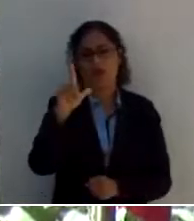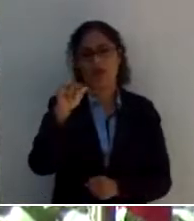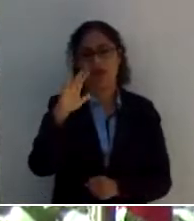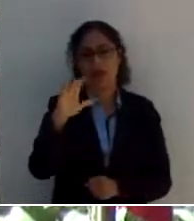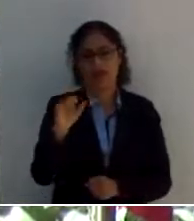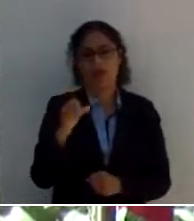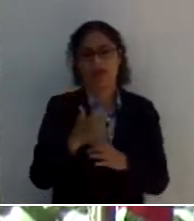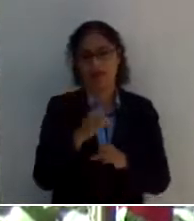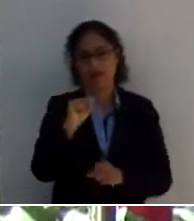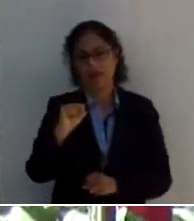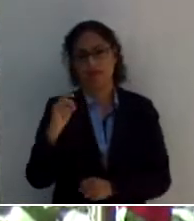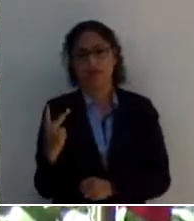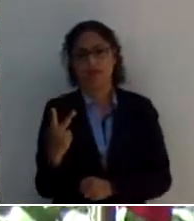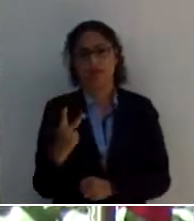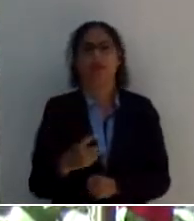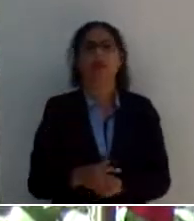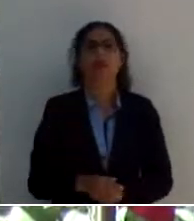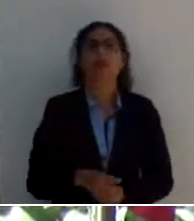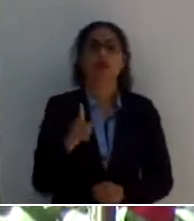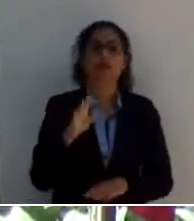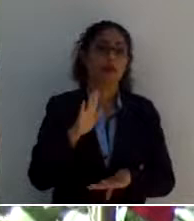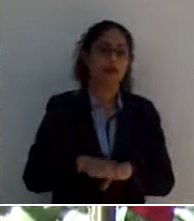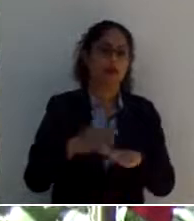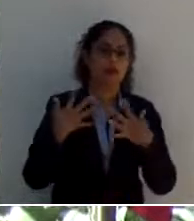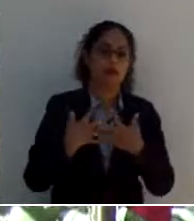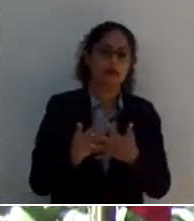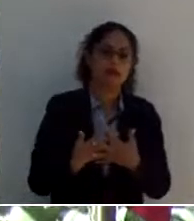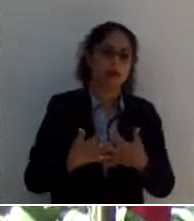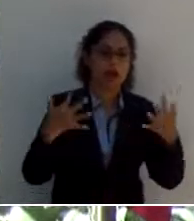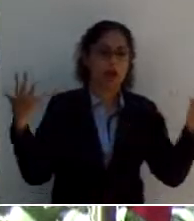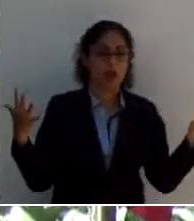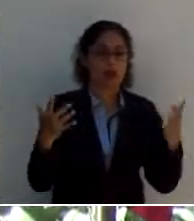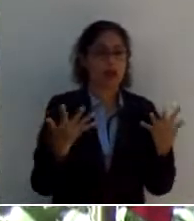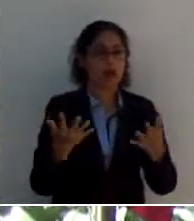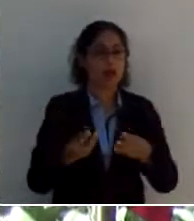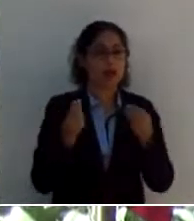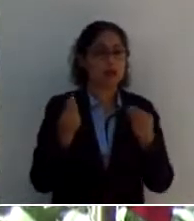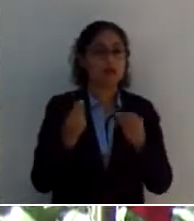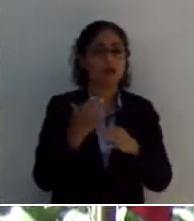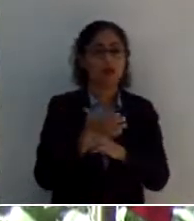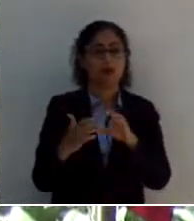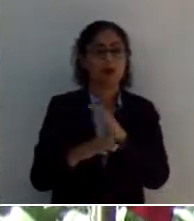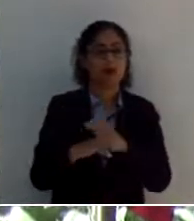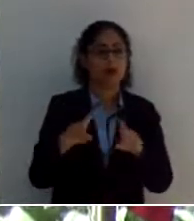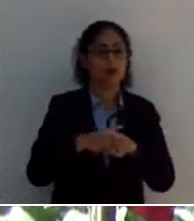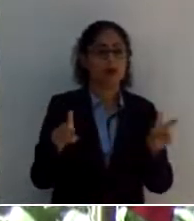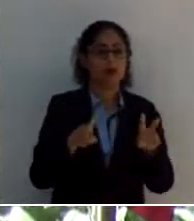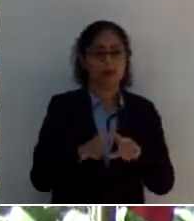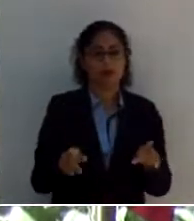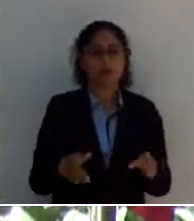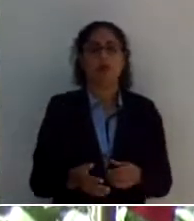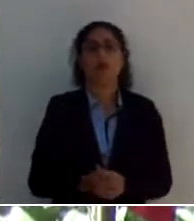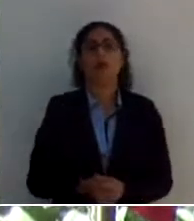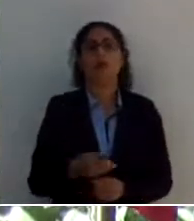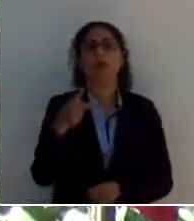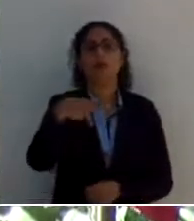Secretaría de Seguridad Pública es muy grande, hace muchas cosas, pero está